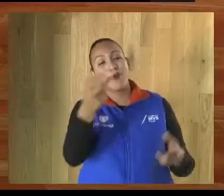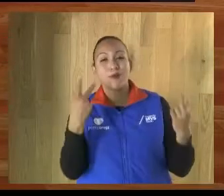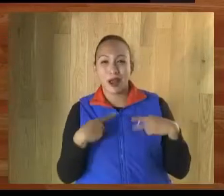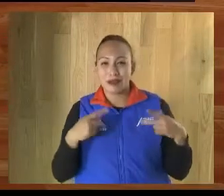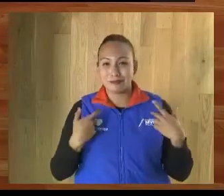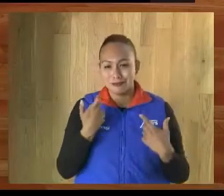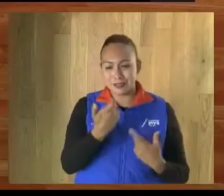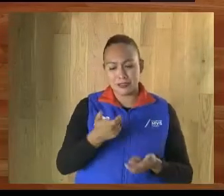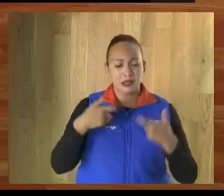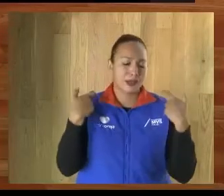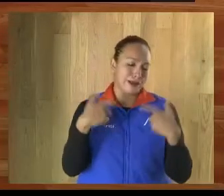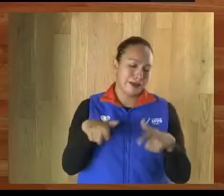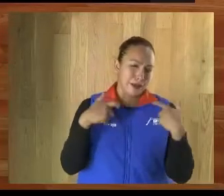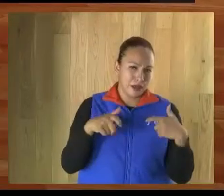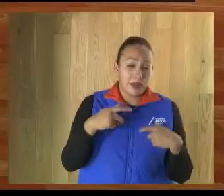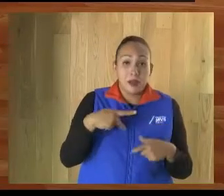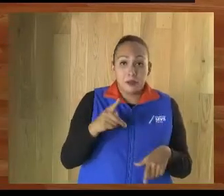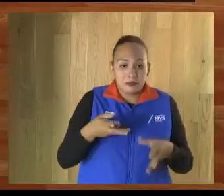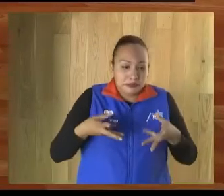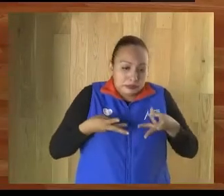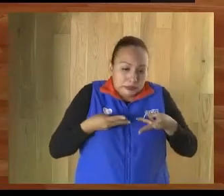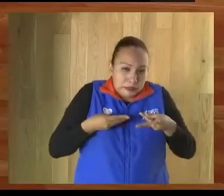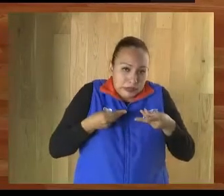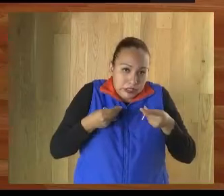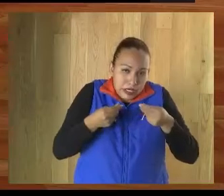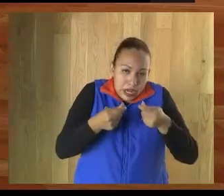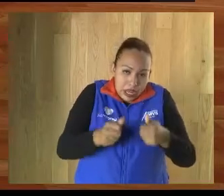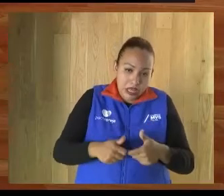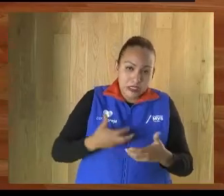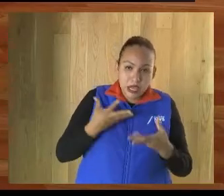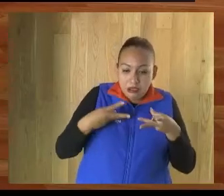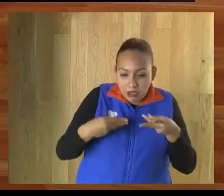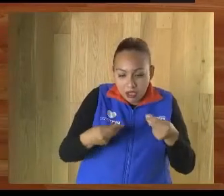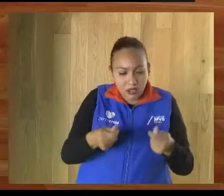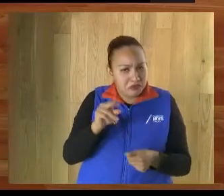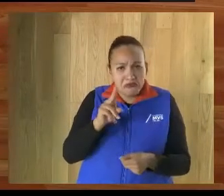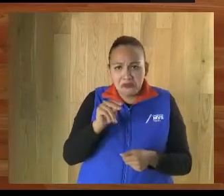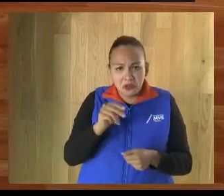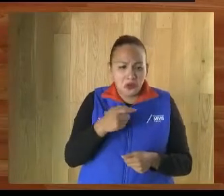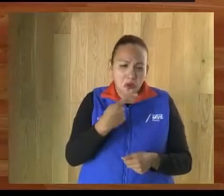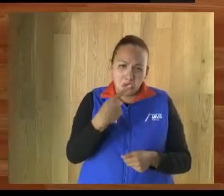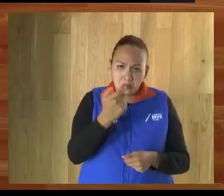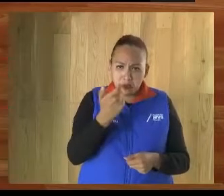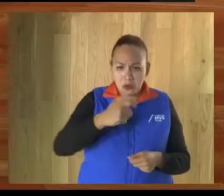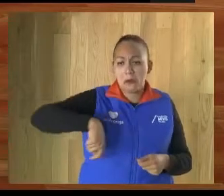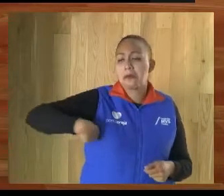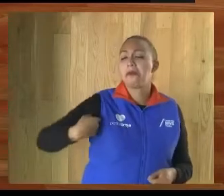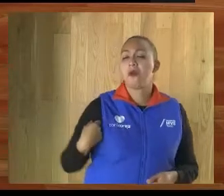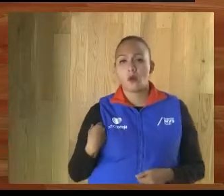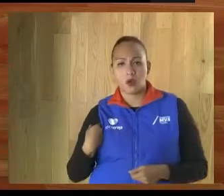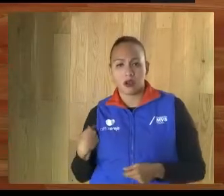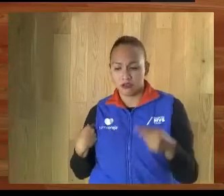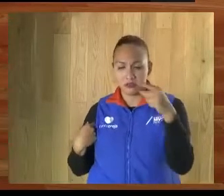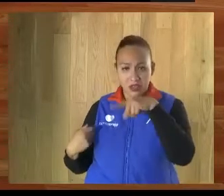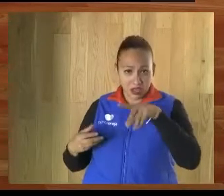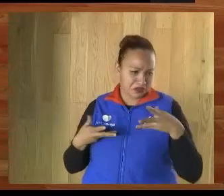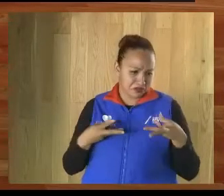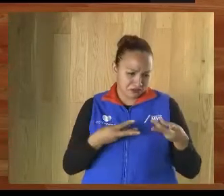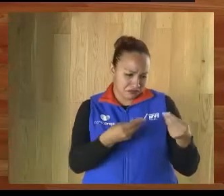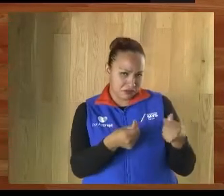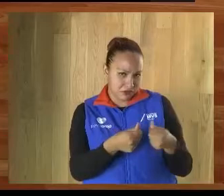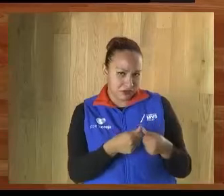van a gastar en generaciones todo el dinero que poseen. Y paralelamente vemos